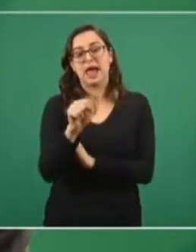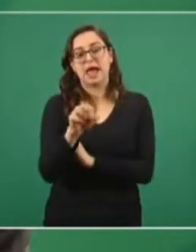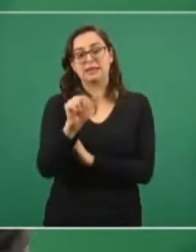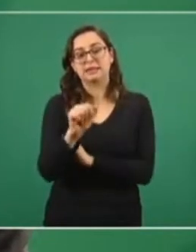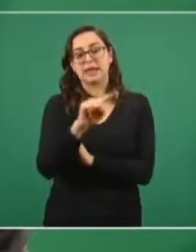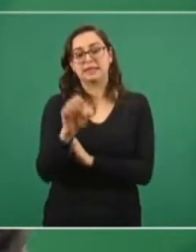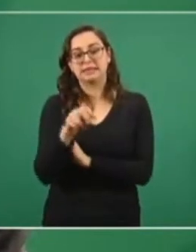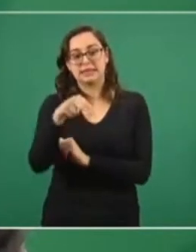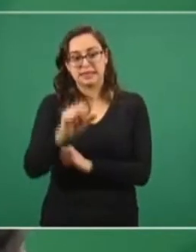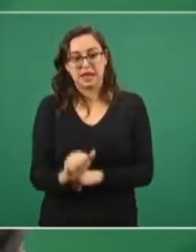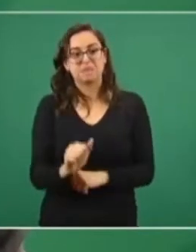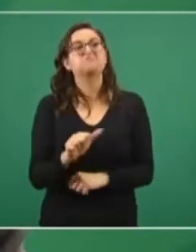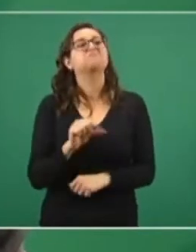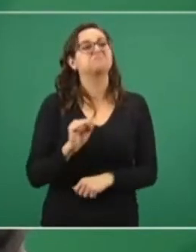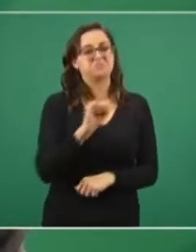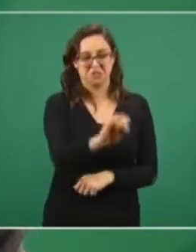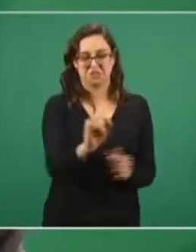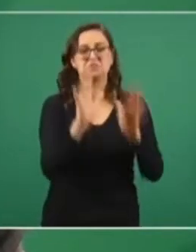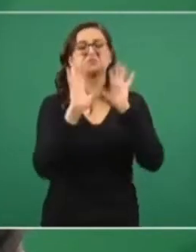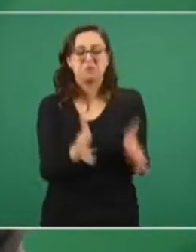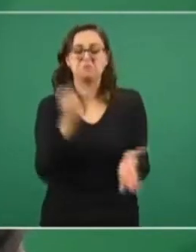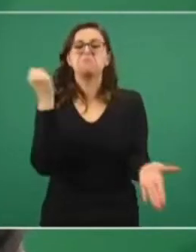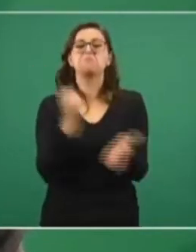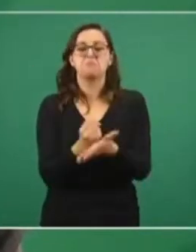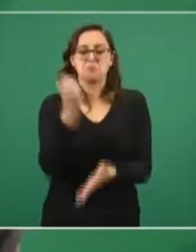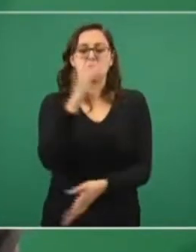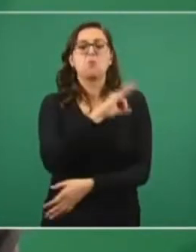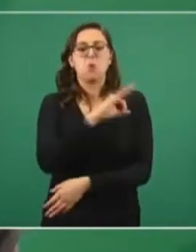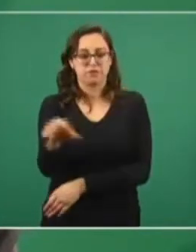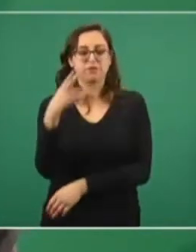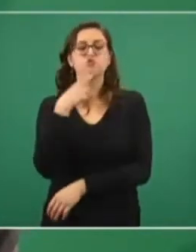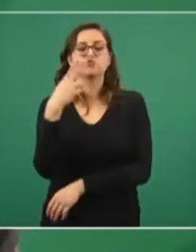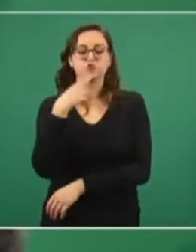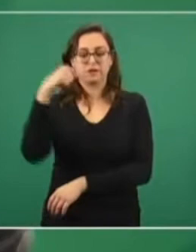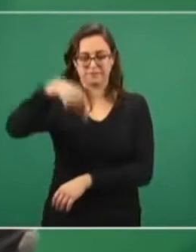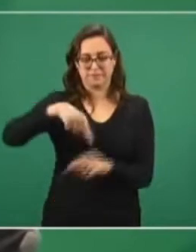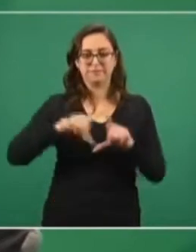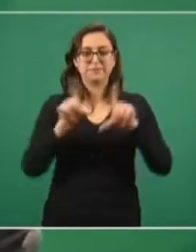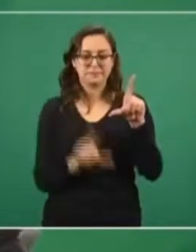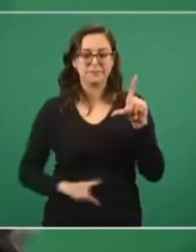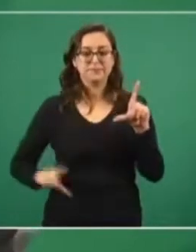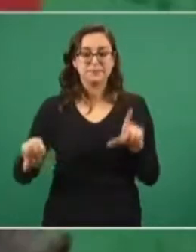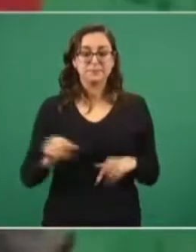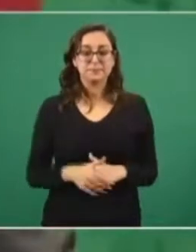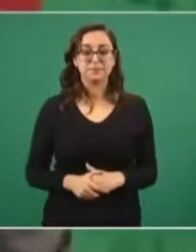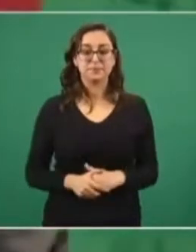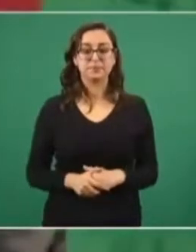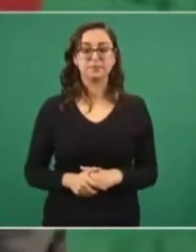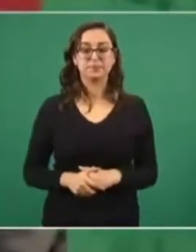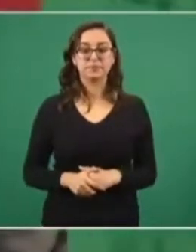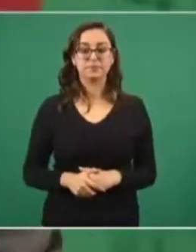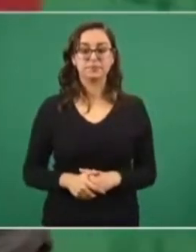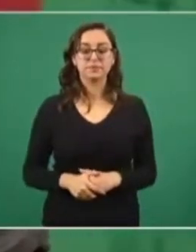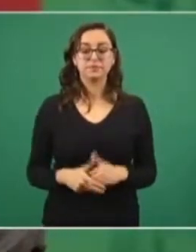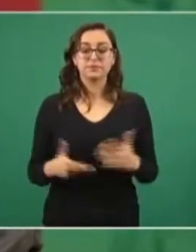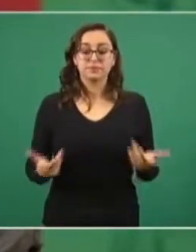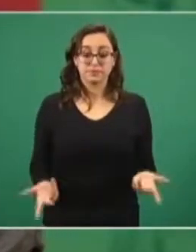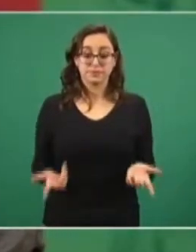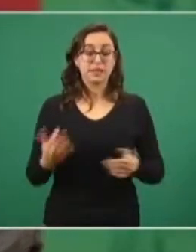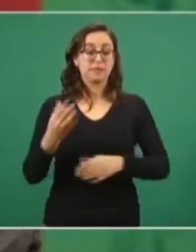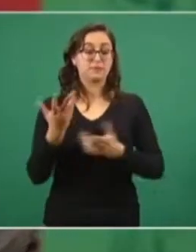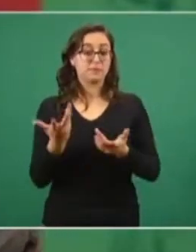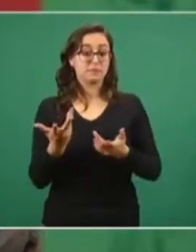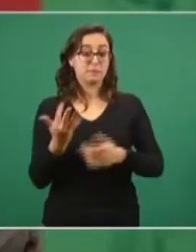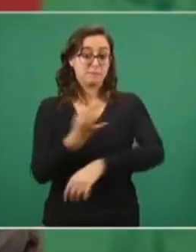vacuna ha sido autorizada para uso de emergencias en México. Actualizo el panorama general de vacunas,